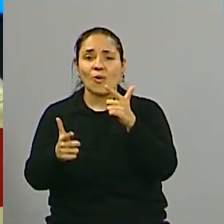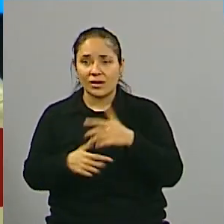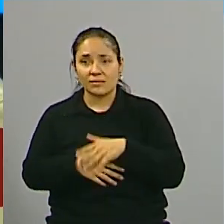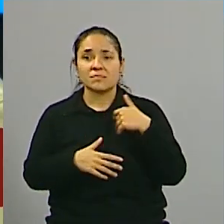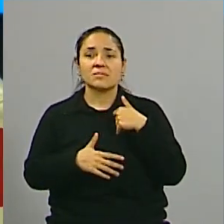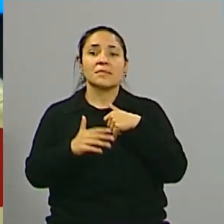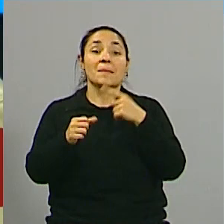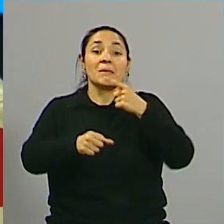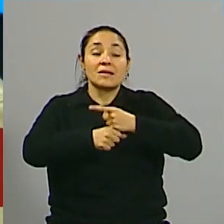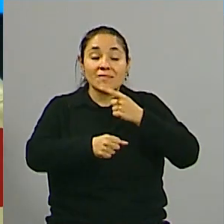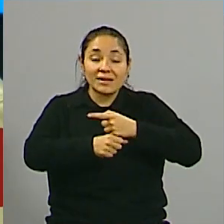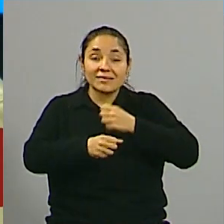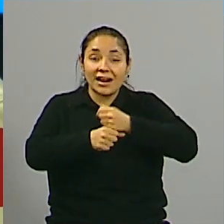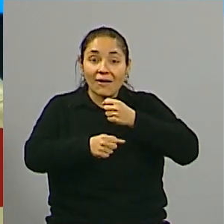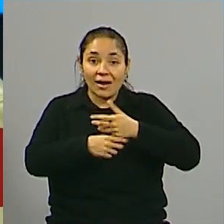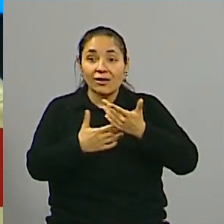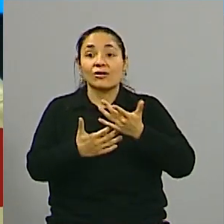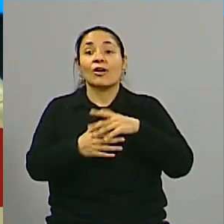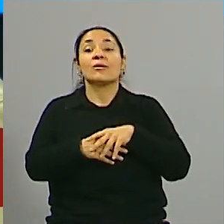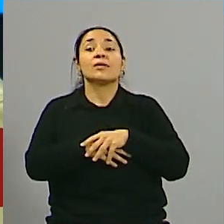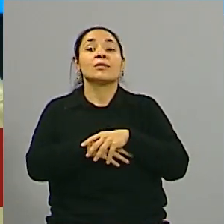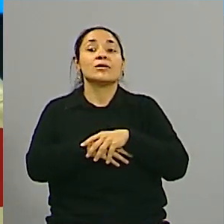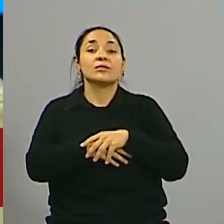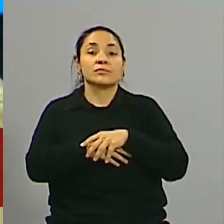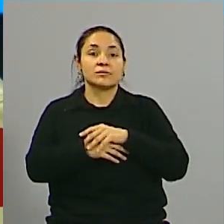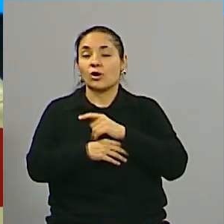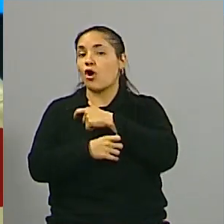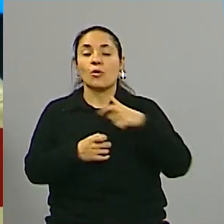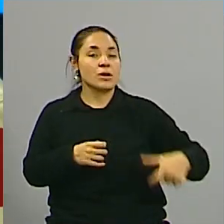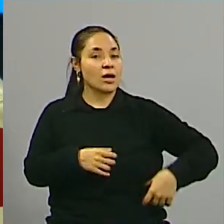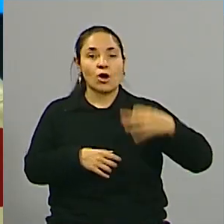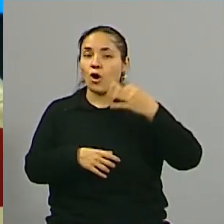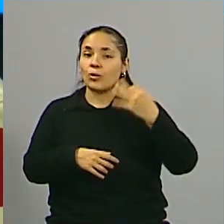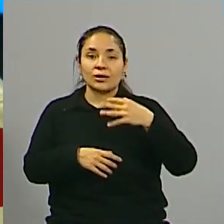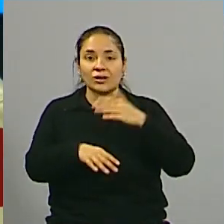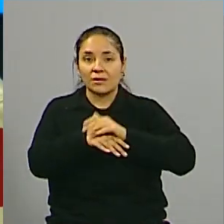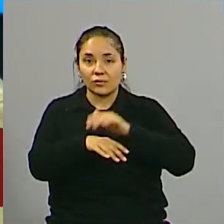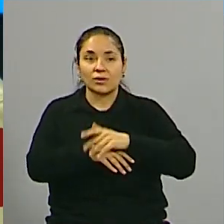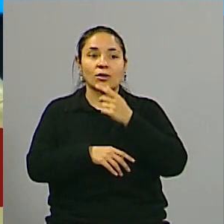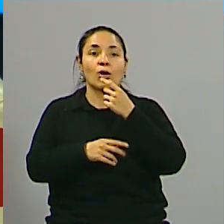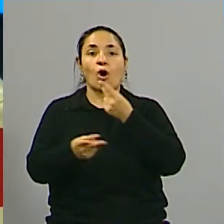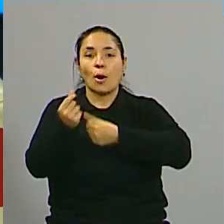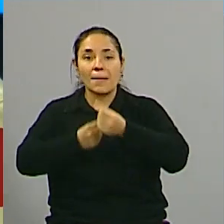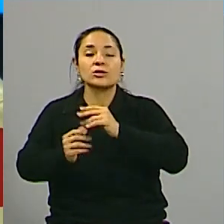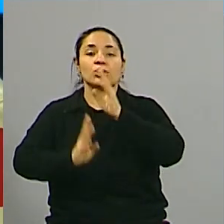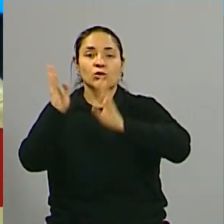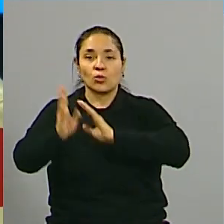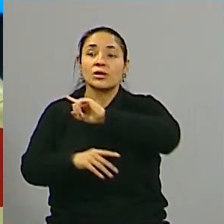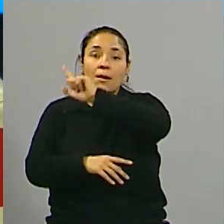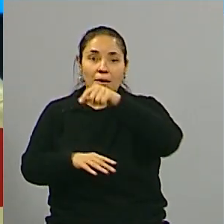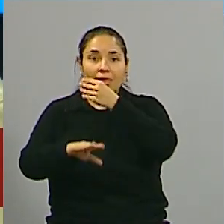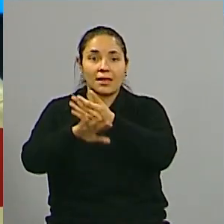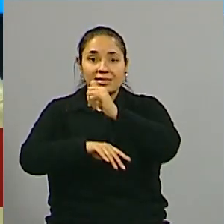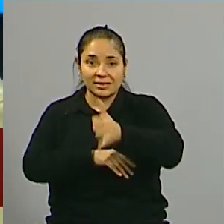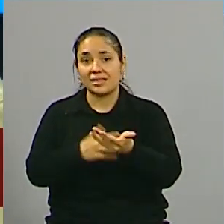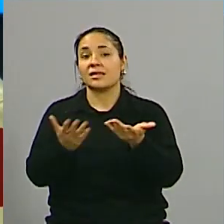como funcionario, que la tiene el Estado, digamos, ¿no? Entonces hay que generar condiciones para que los comercios y las industrias quieran instalarse, y sin ningún